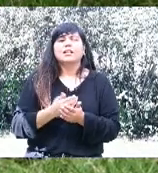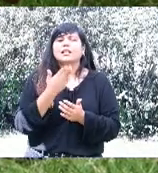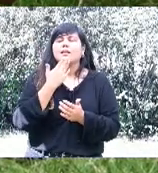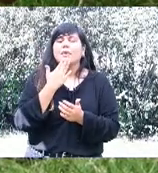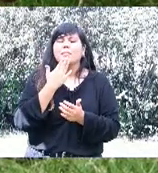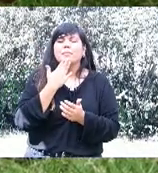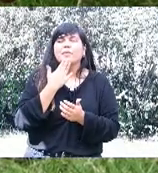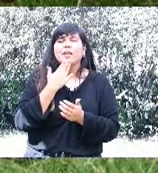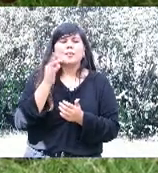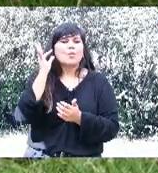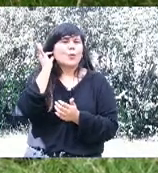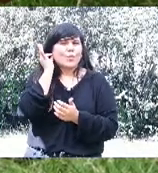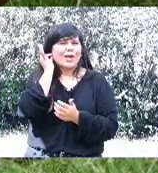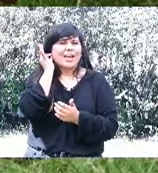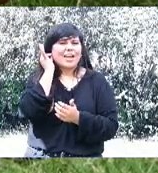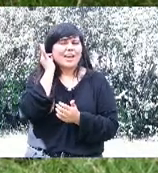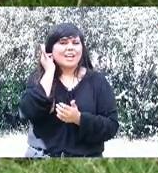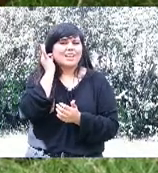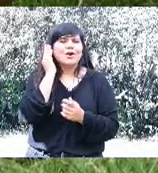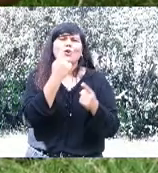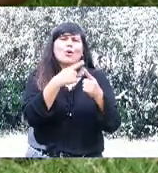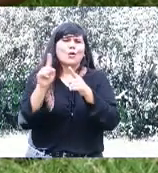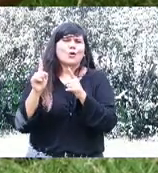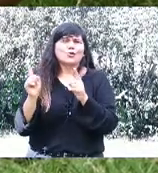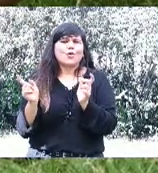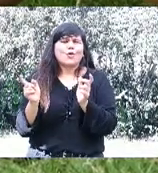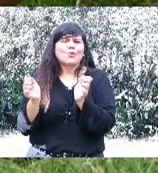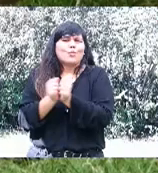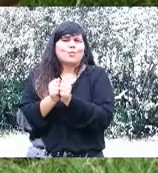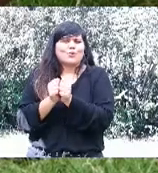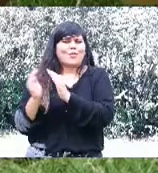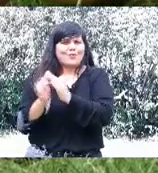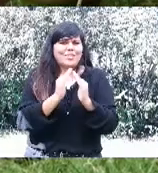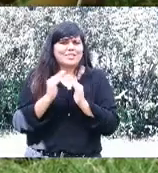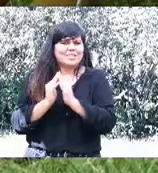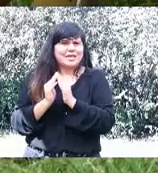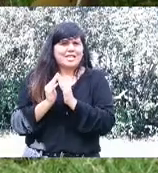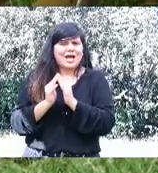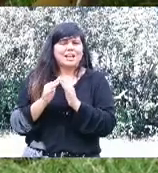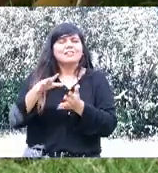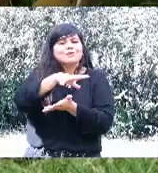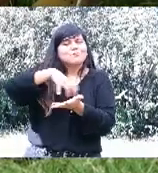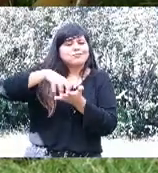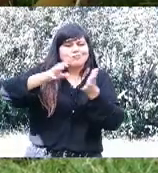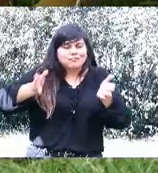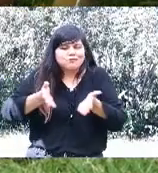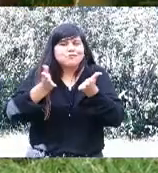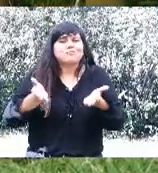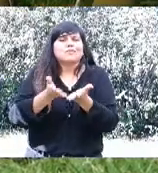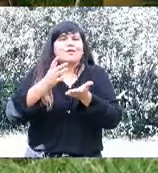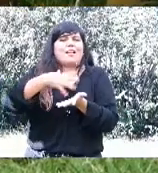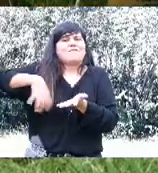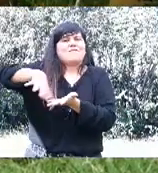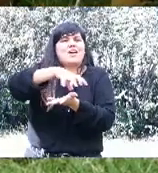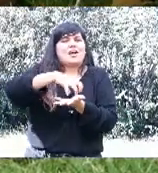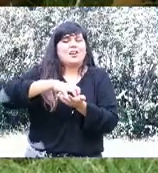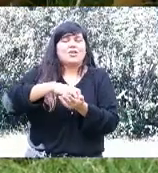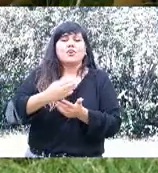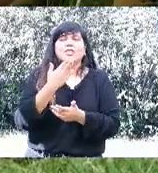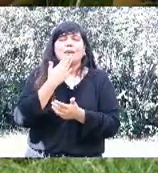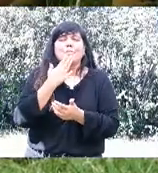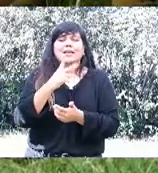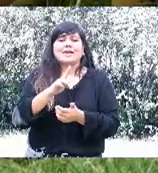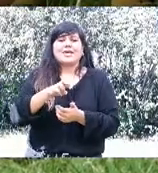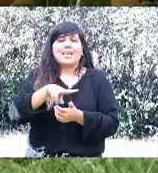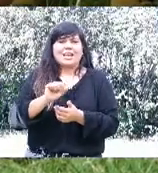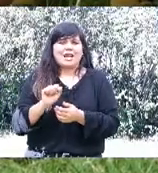un poco fue eh quien con otras vecinas fue gestando esta vecindad en el barrio además kena